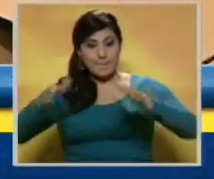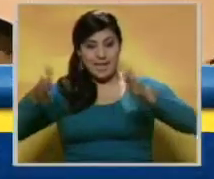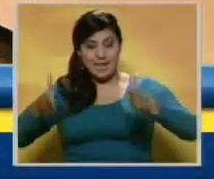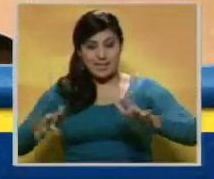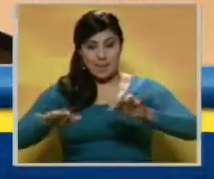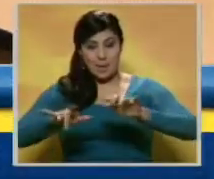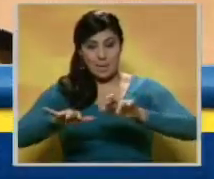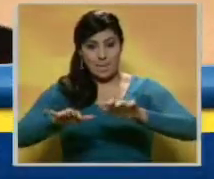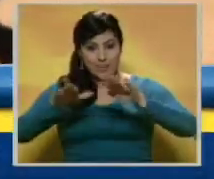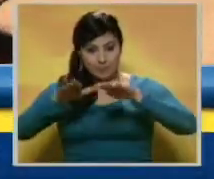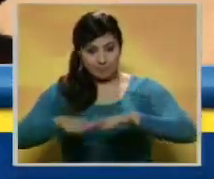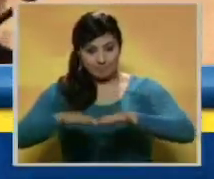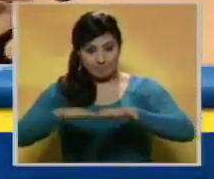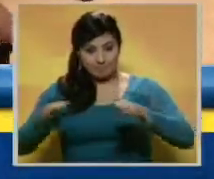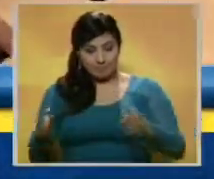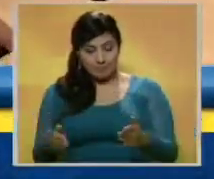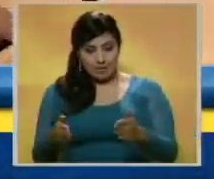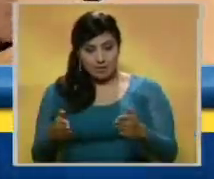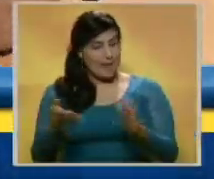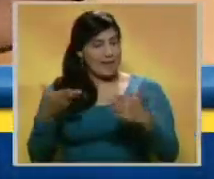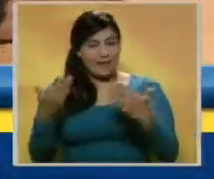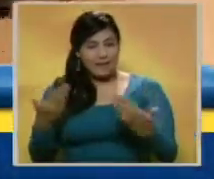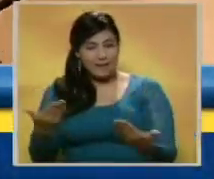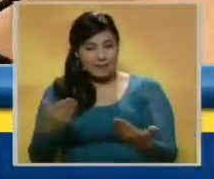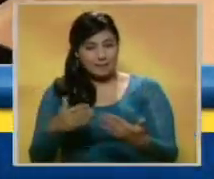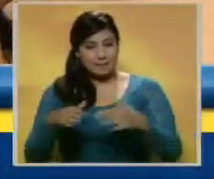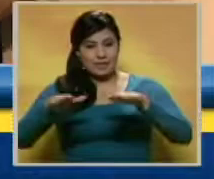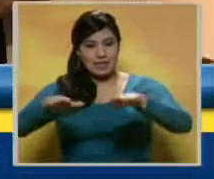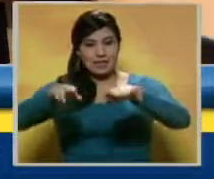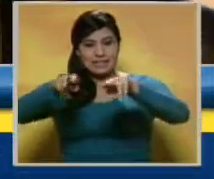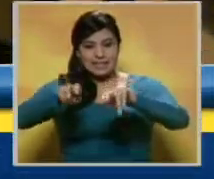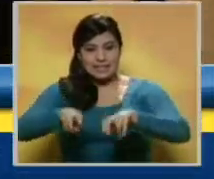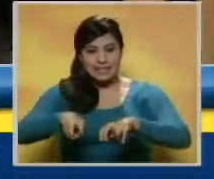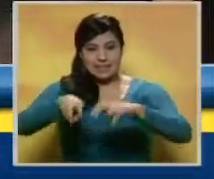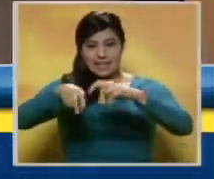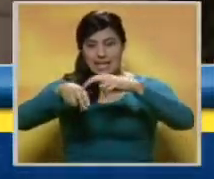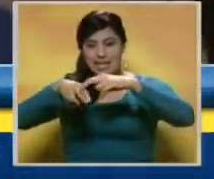referencia tu escritorio. ¿Y qué vamos a hacer? Un